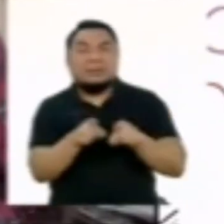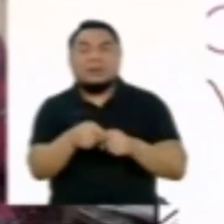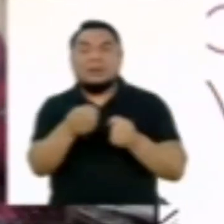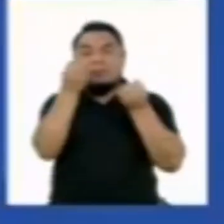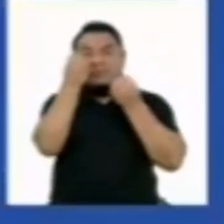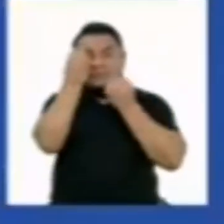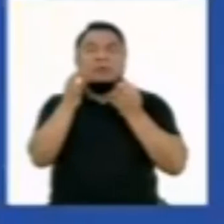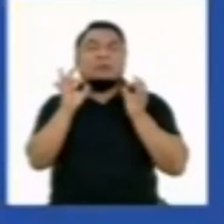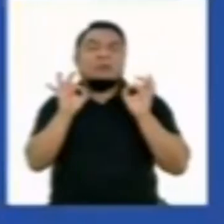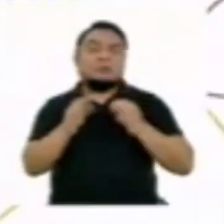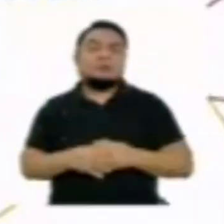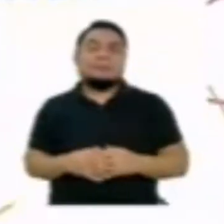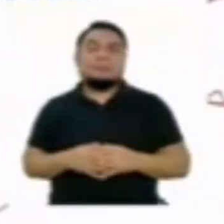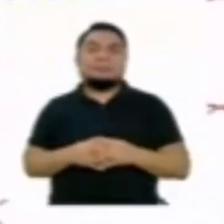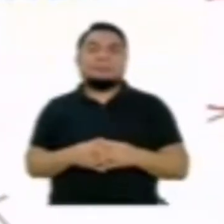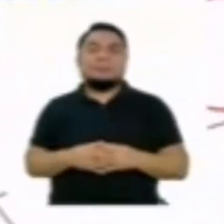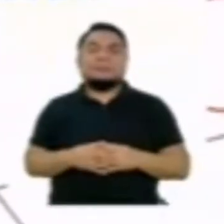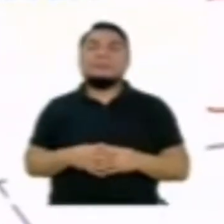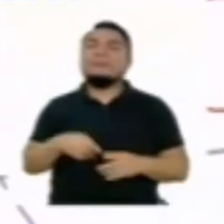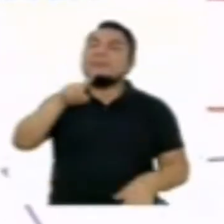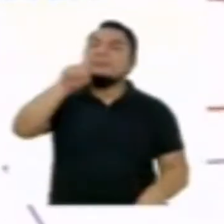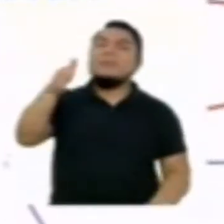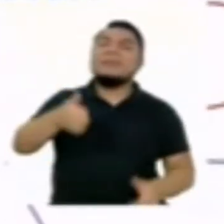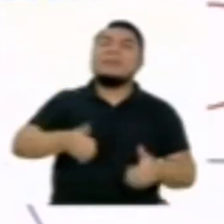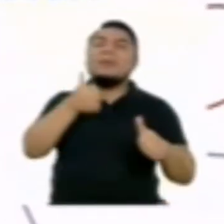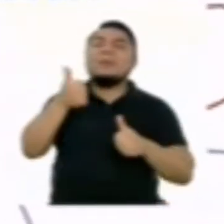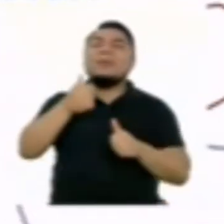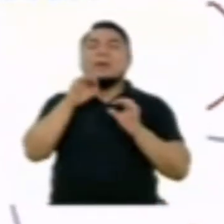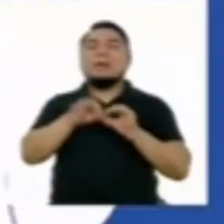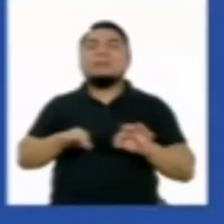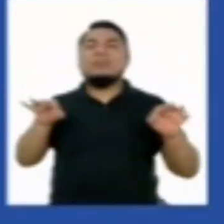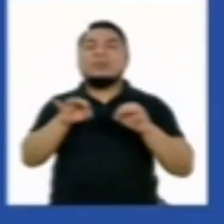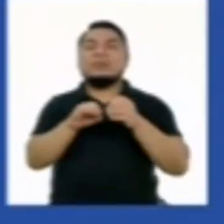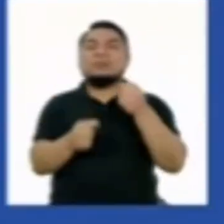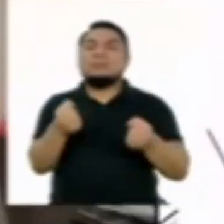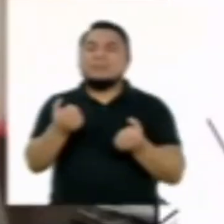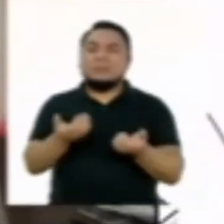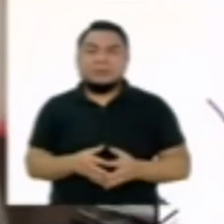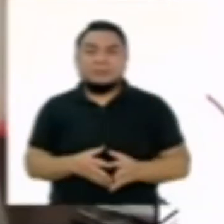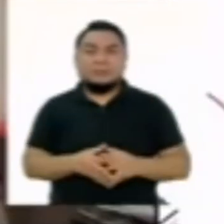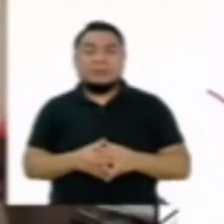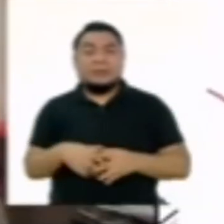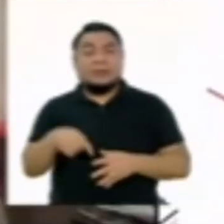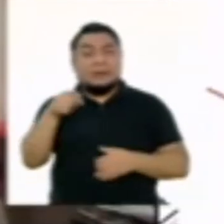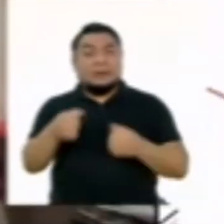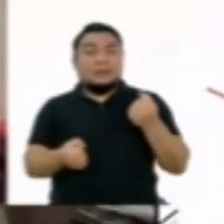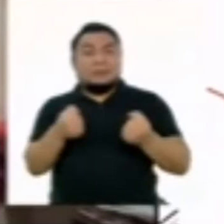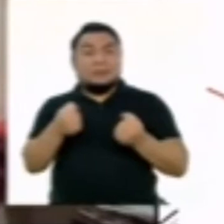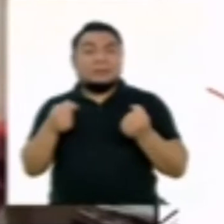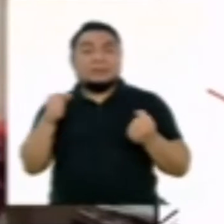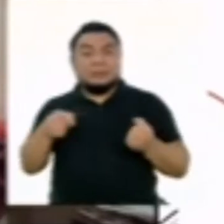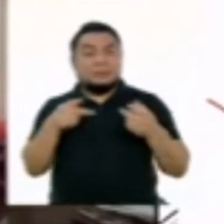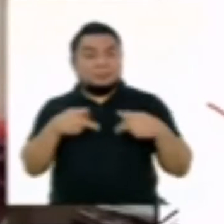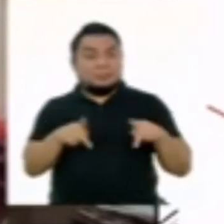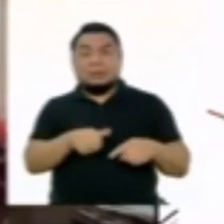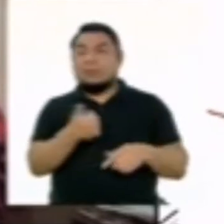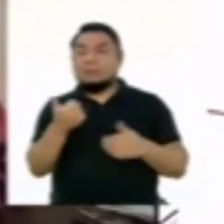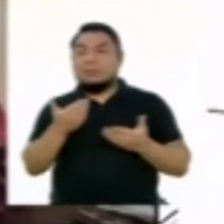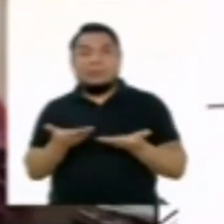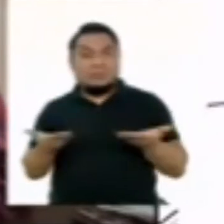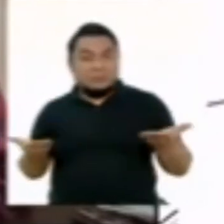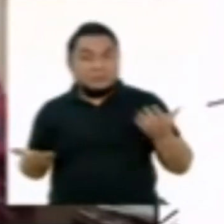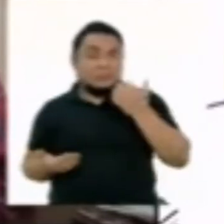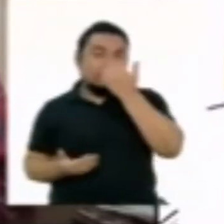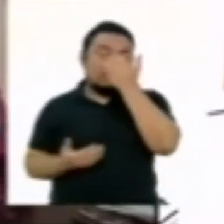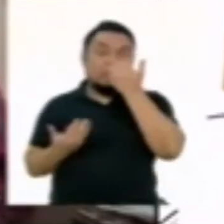información adecuada. ¿Cuál es la importancia del transporte? Los transportes permiten que otras